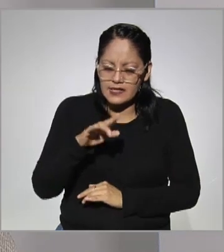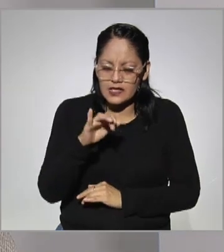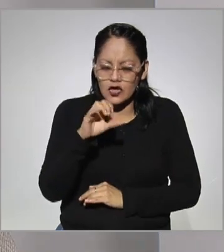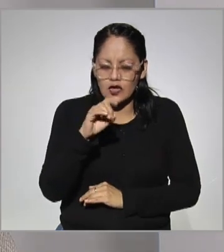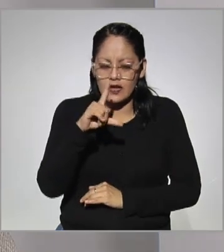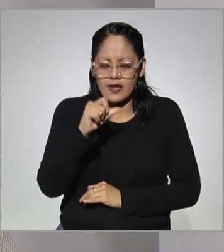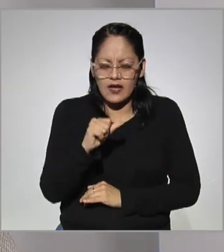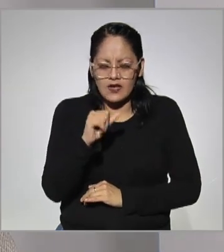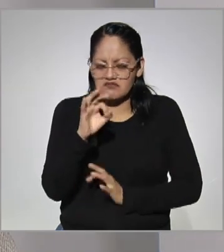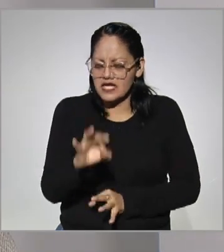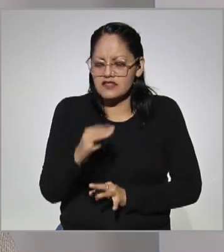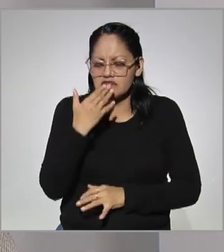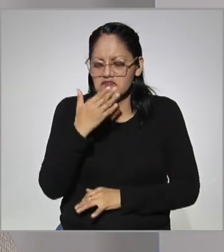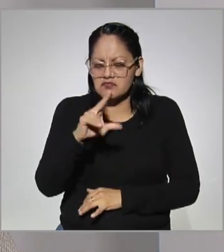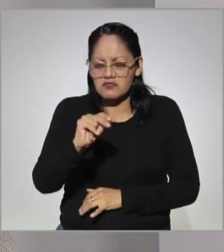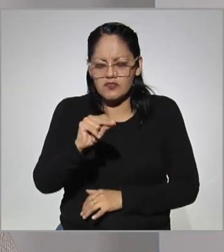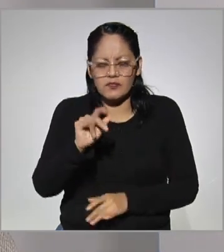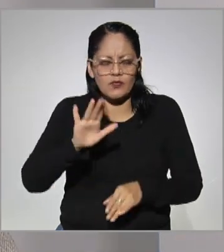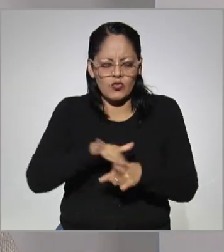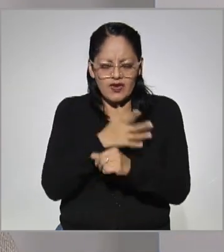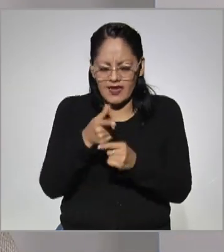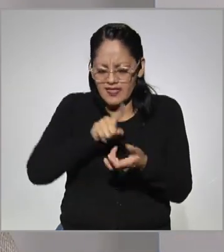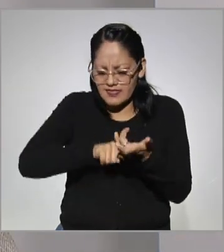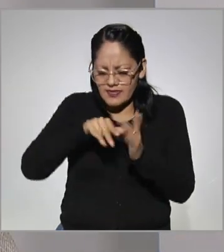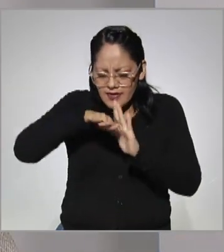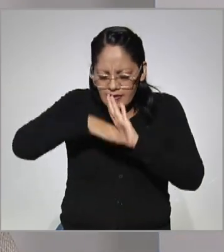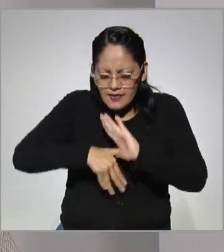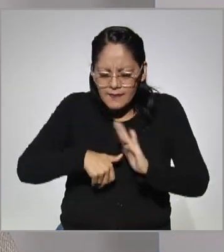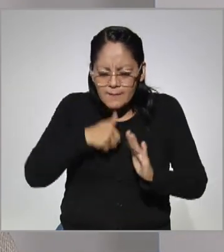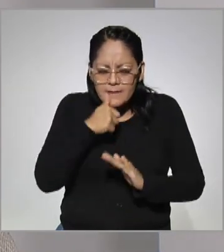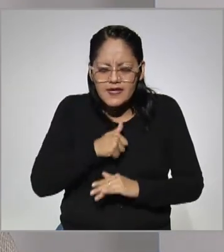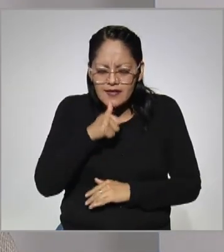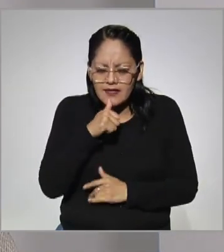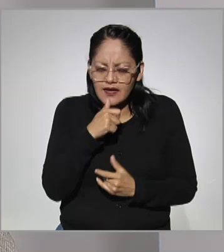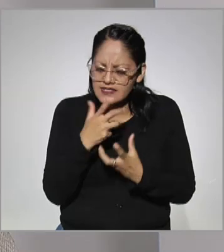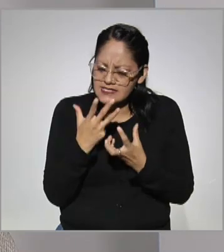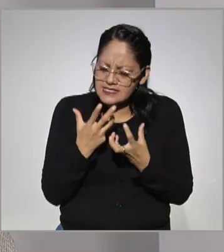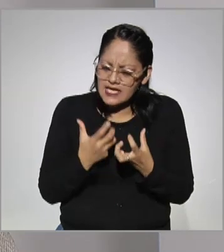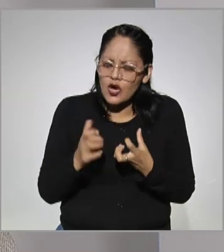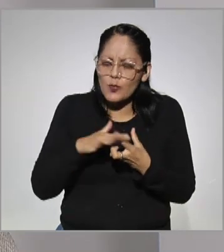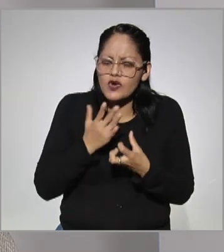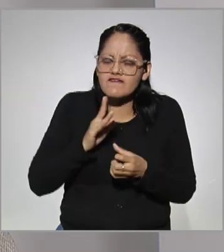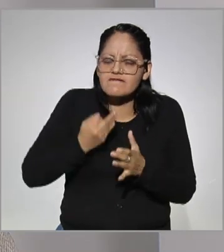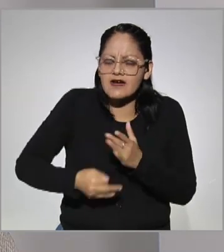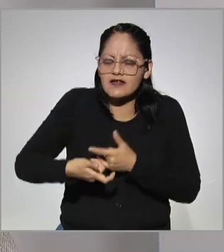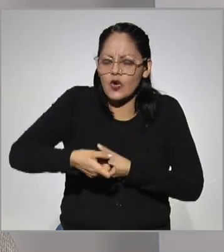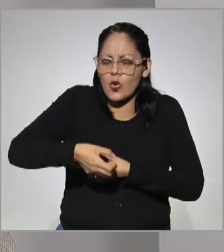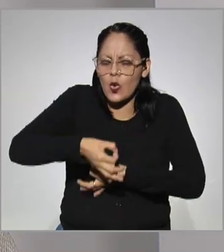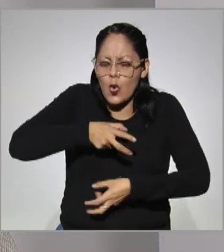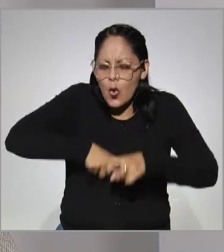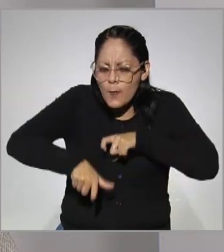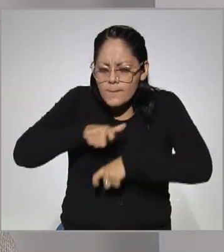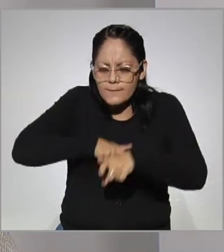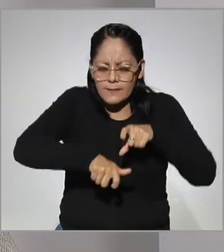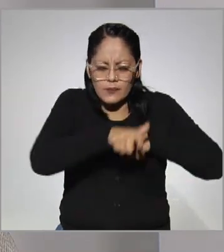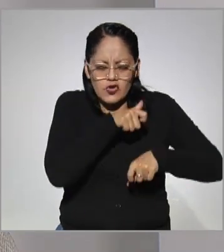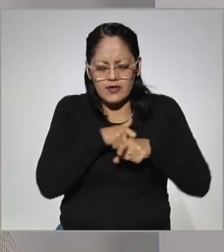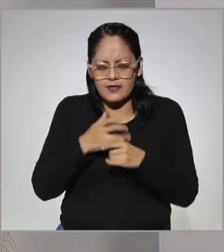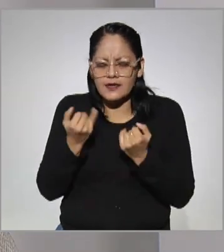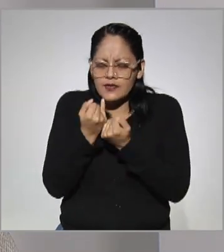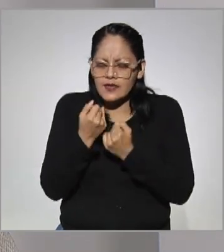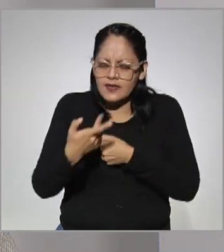adecuado por la atrofia o la resequedad tan importante que hay en todo el tejido por la falta de hormonas. Entonces sí se recomienda hacer